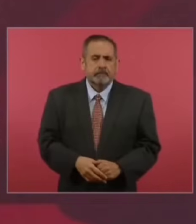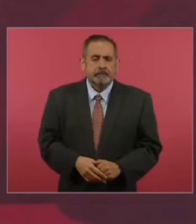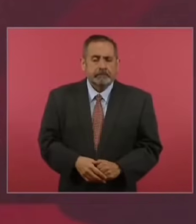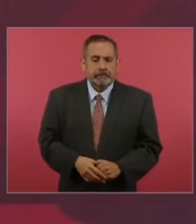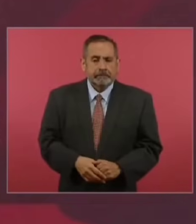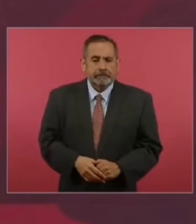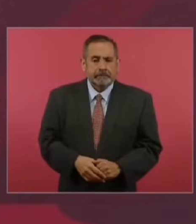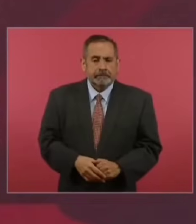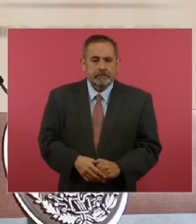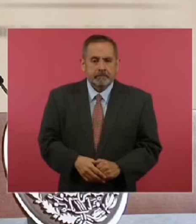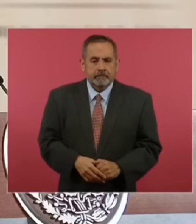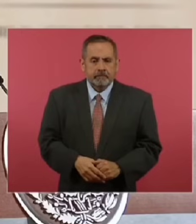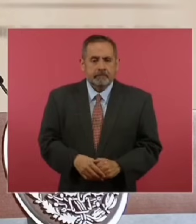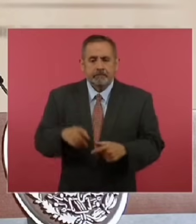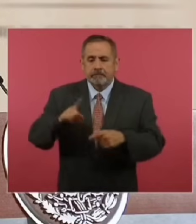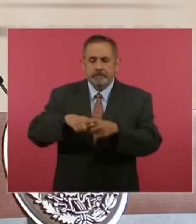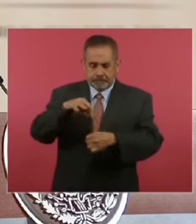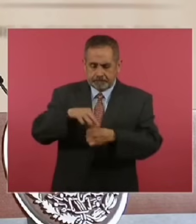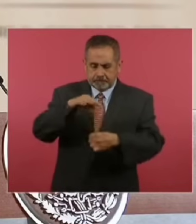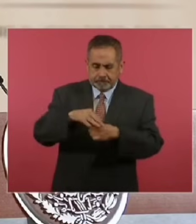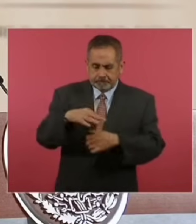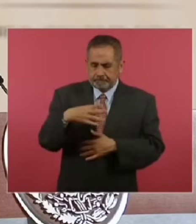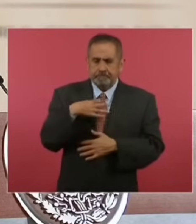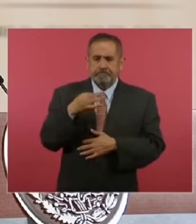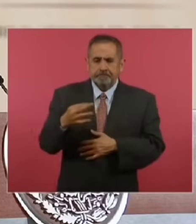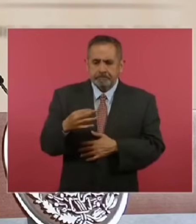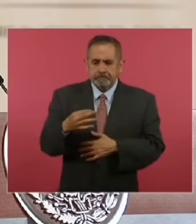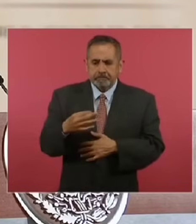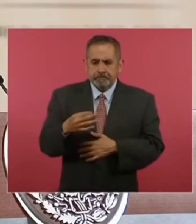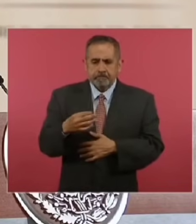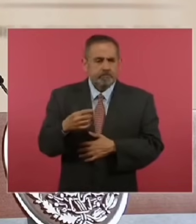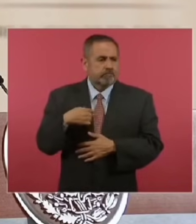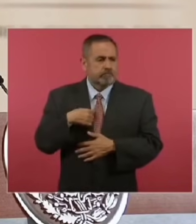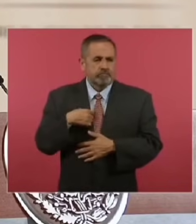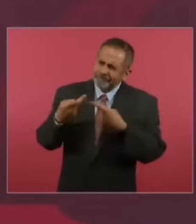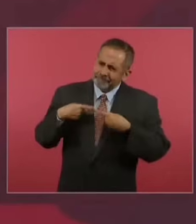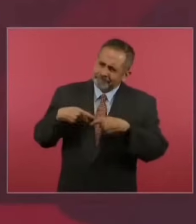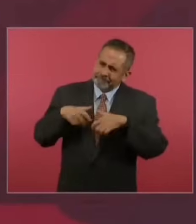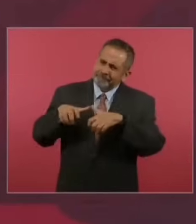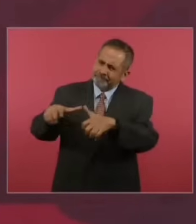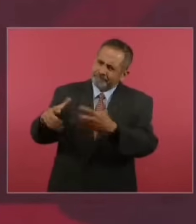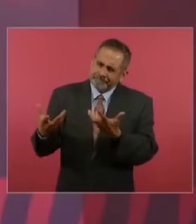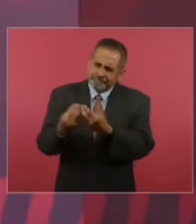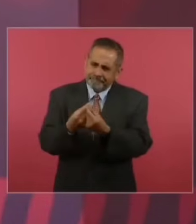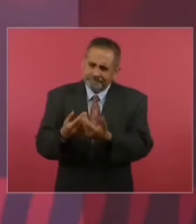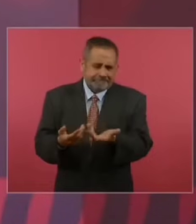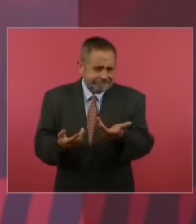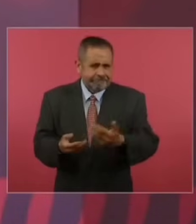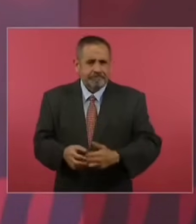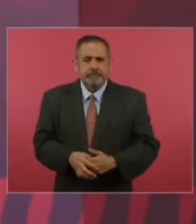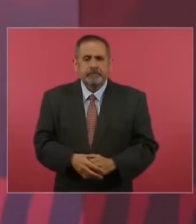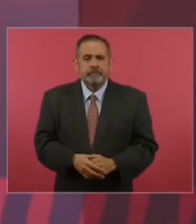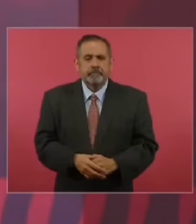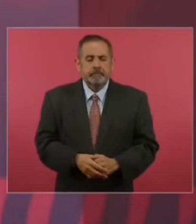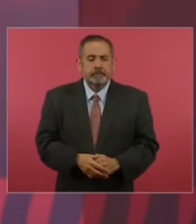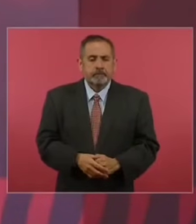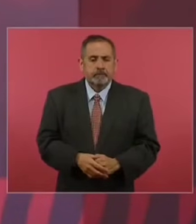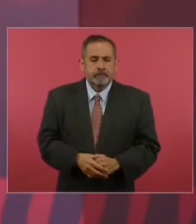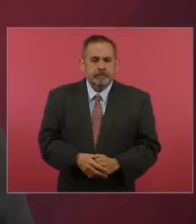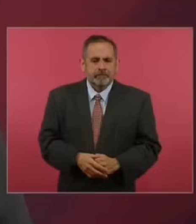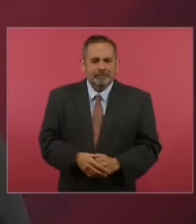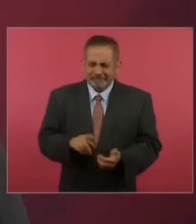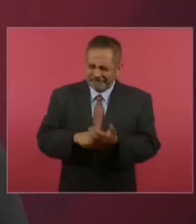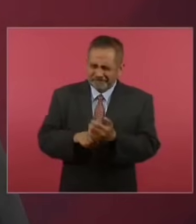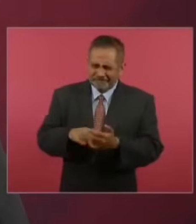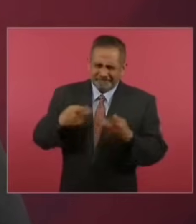¿De dónde venimos? ¿Qué somos? Pueblo. muchas veces.